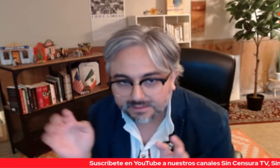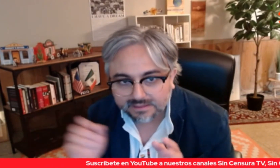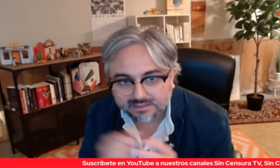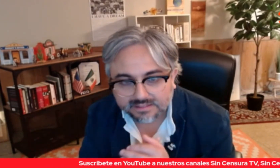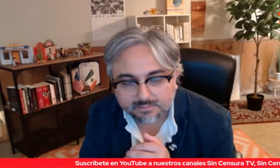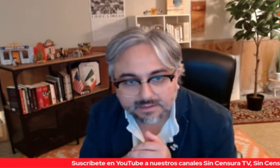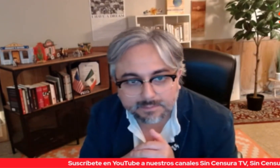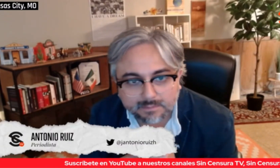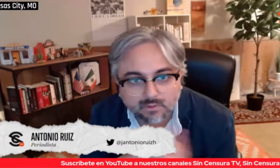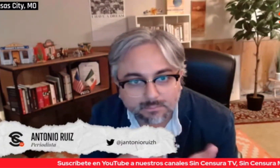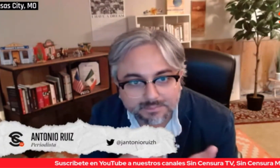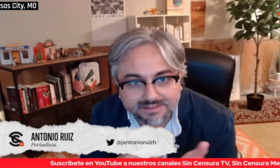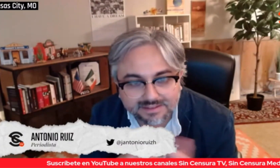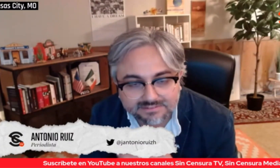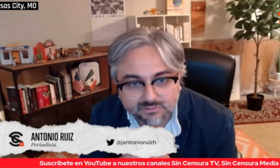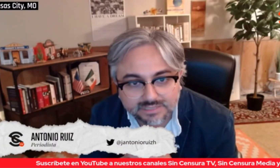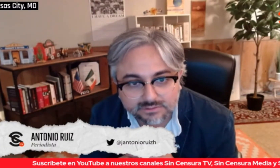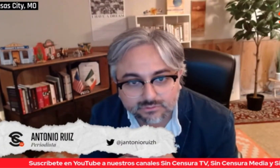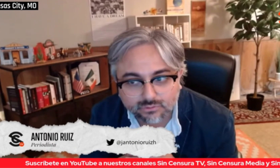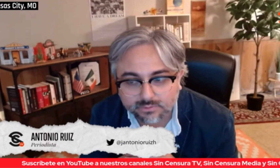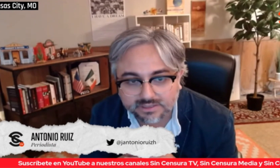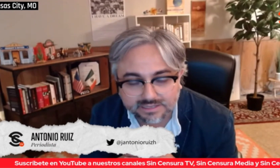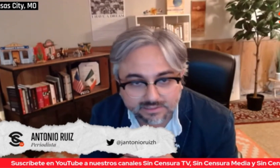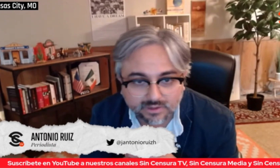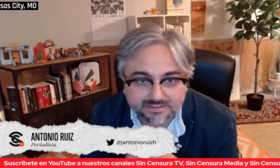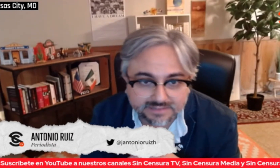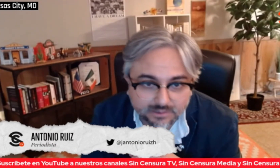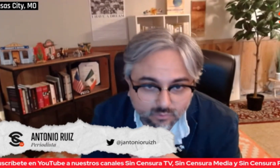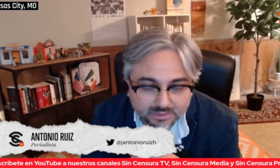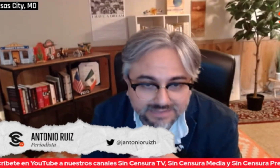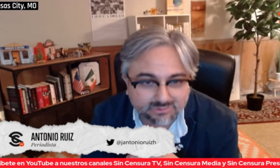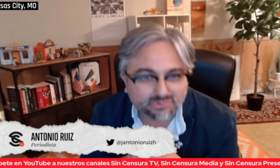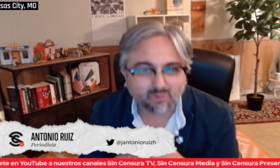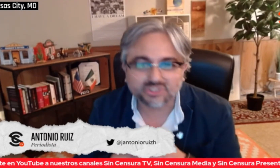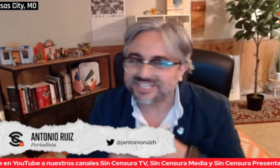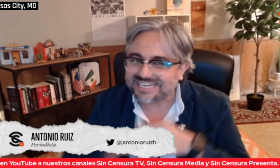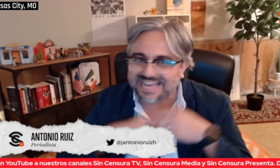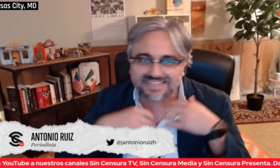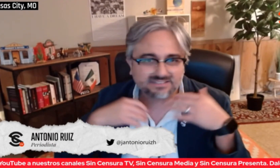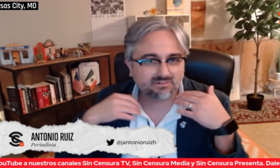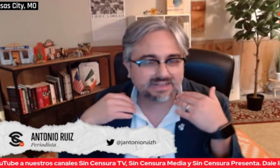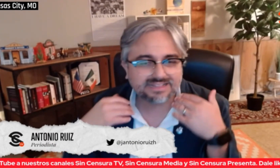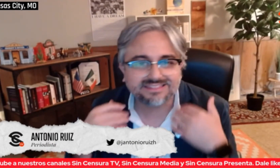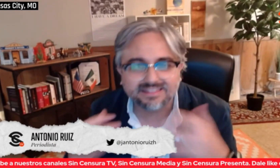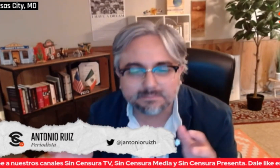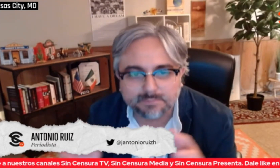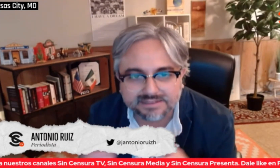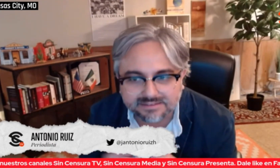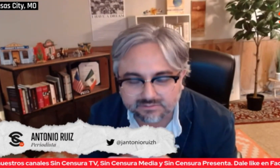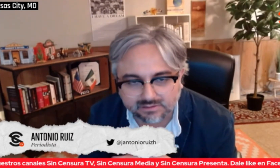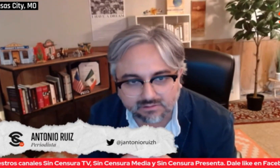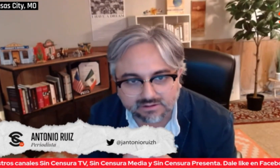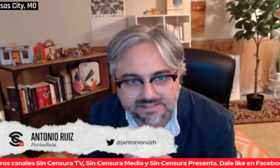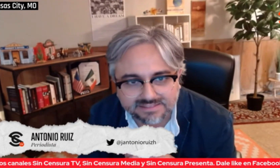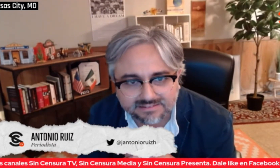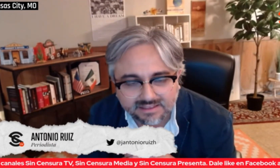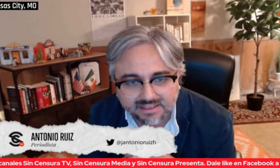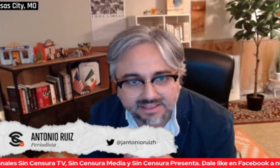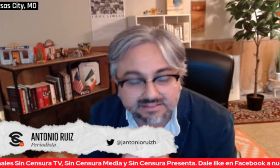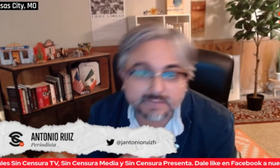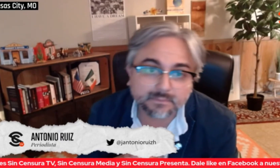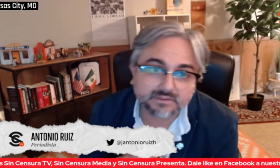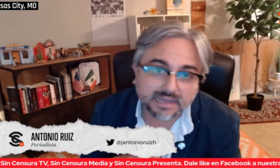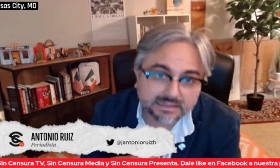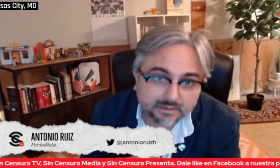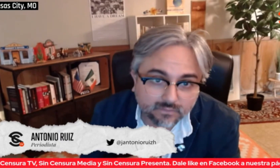tema, de llevar a Pablo Gómez a dar estos datos sobre Genaro García Luna, sus cochinadas con una cantidad de empresas horrendas